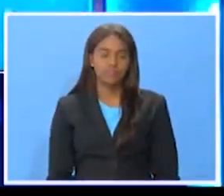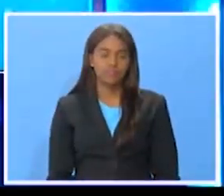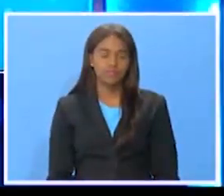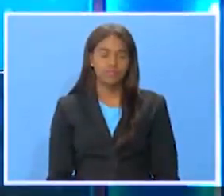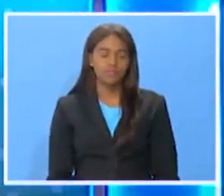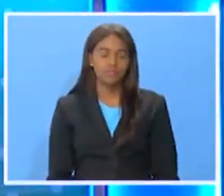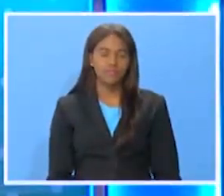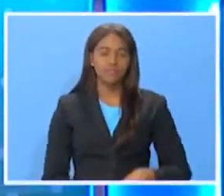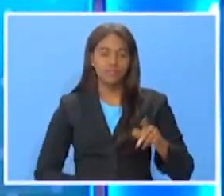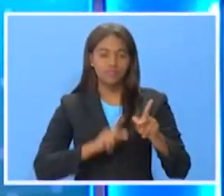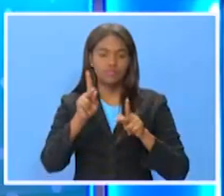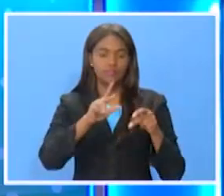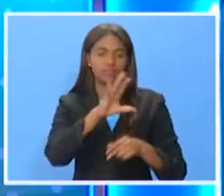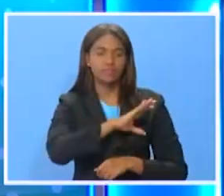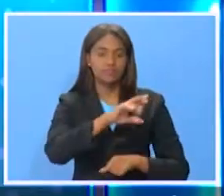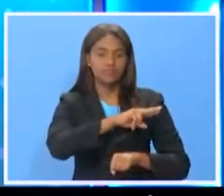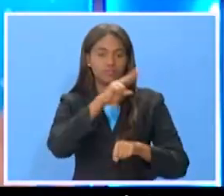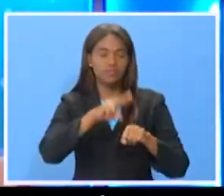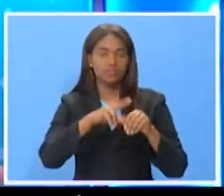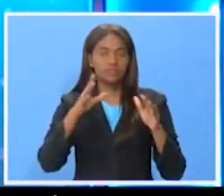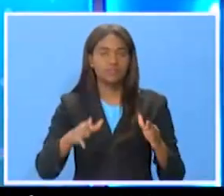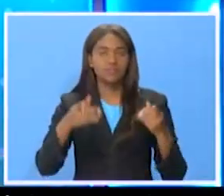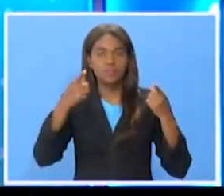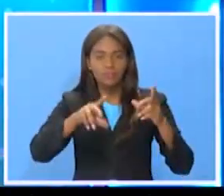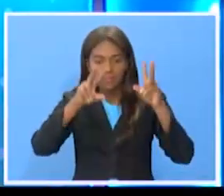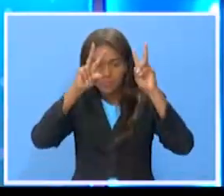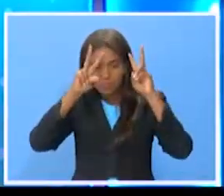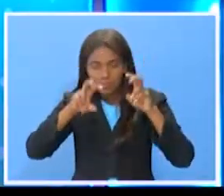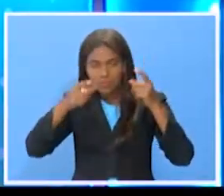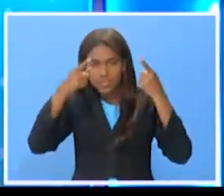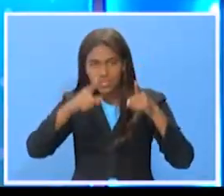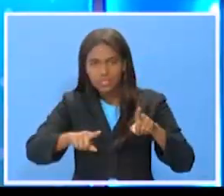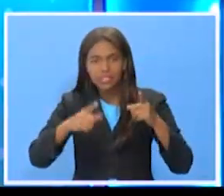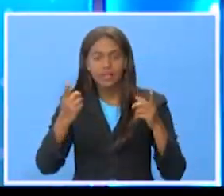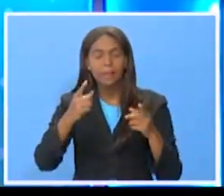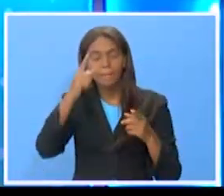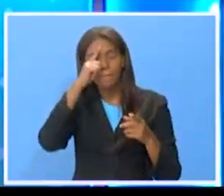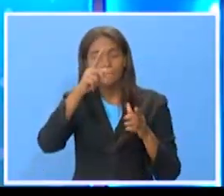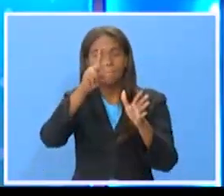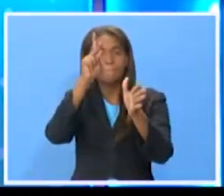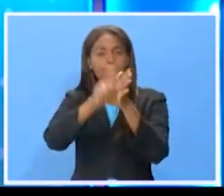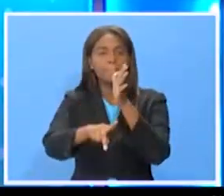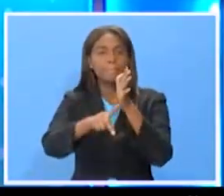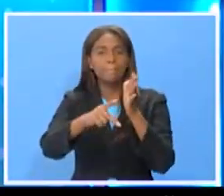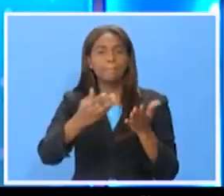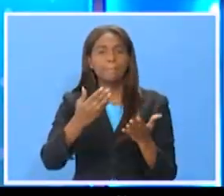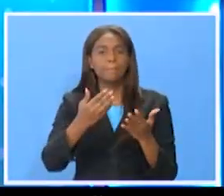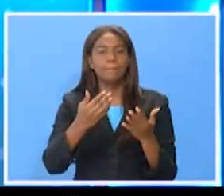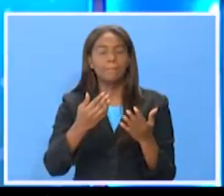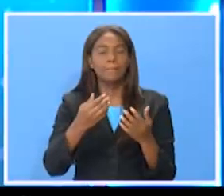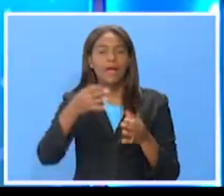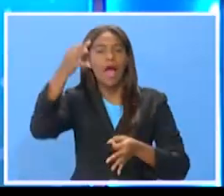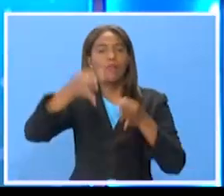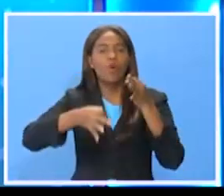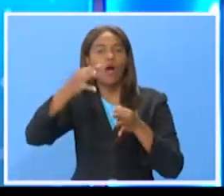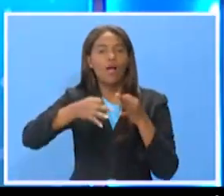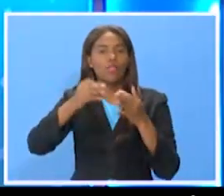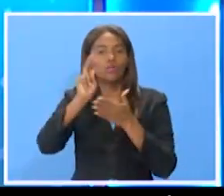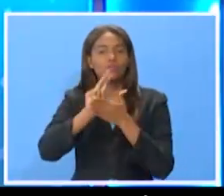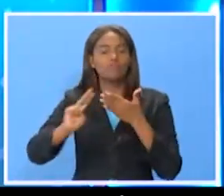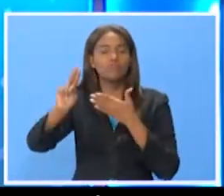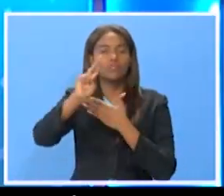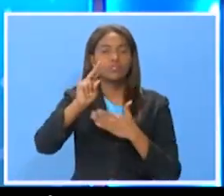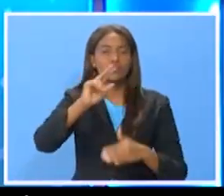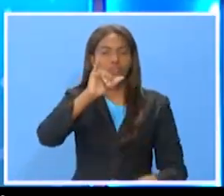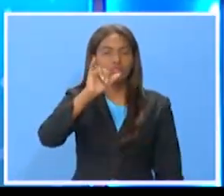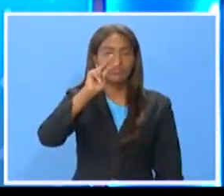Señores, y agentes de la Policía Nacional que hicieron el levantamiento de la escena del crimen en el asesinato del catedrático y abogado universitario pues Junior